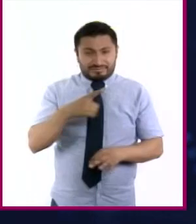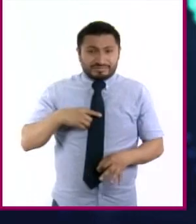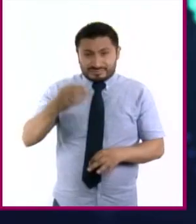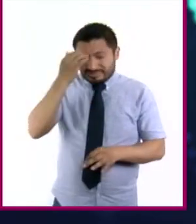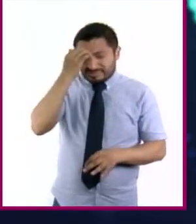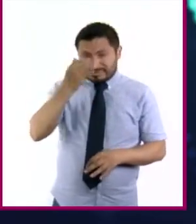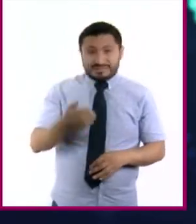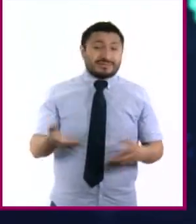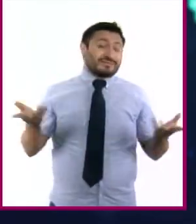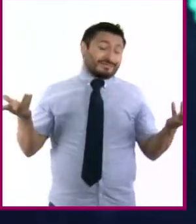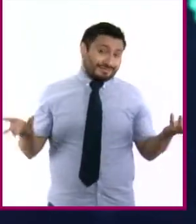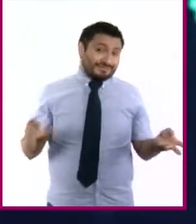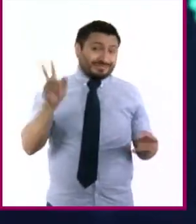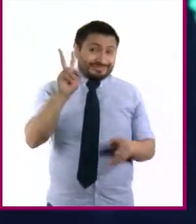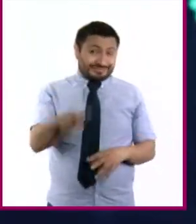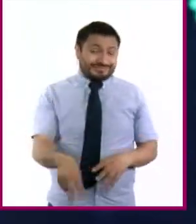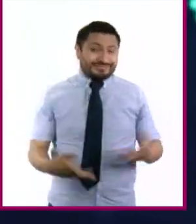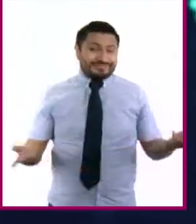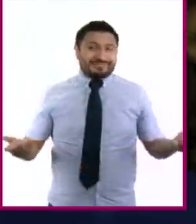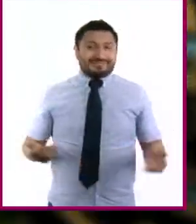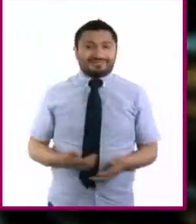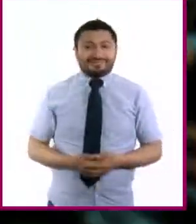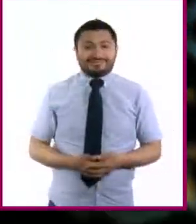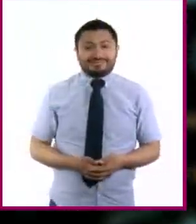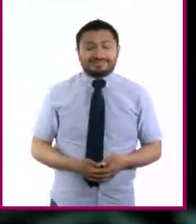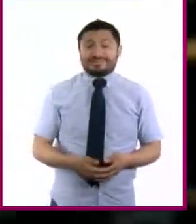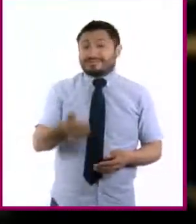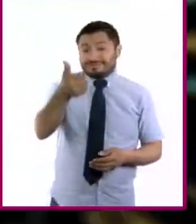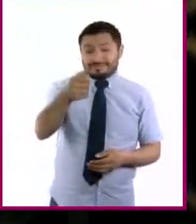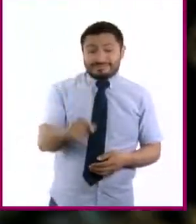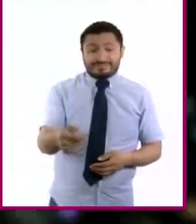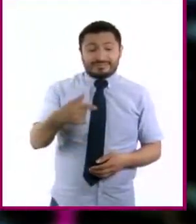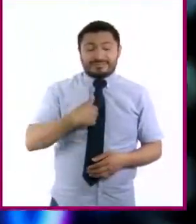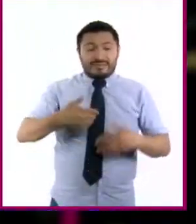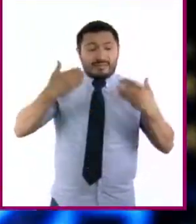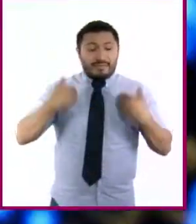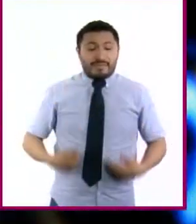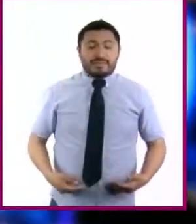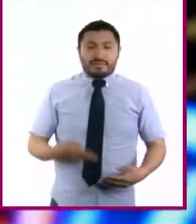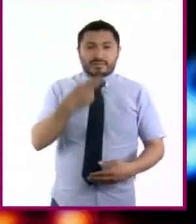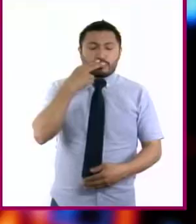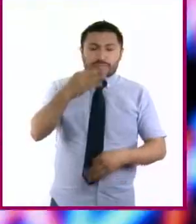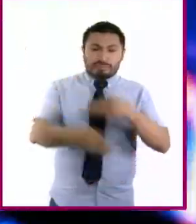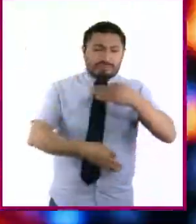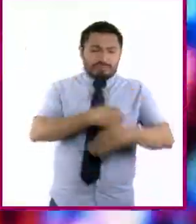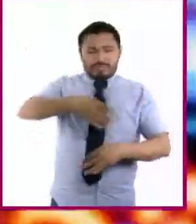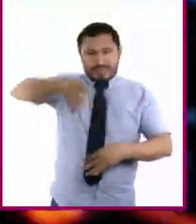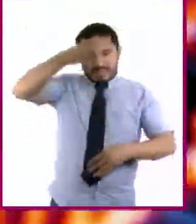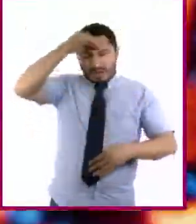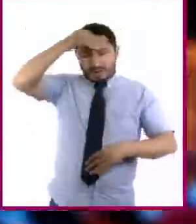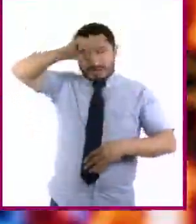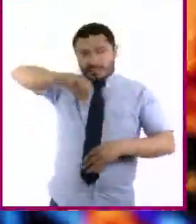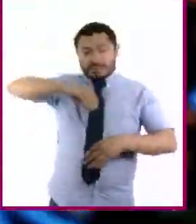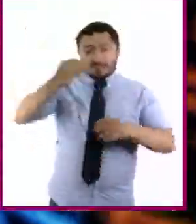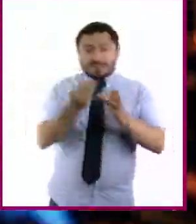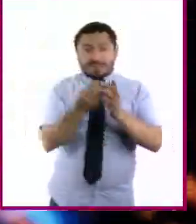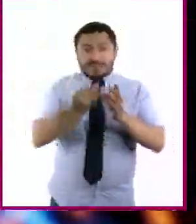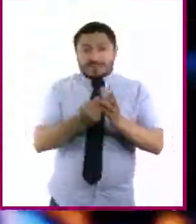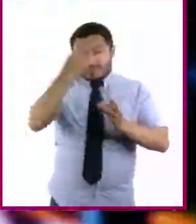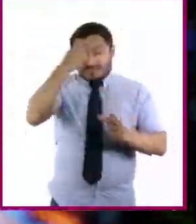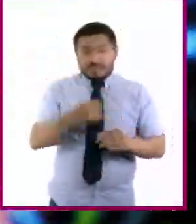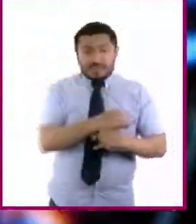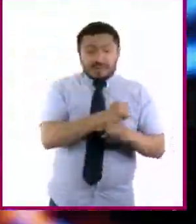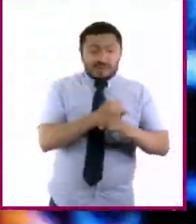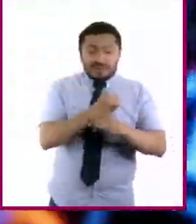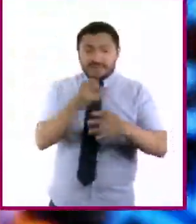les encargo a todos. Así mero. Por mi parte, aplicaré todo lo presentado hoy en el programa para la encuesta sobre